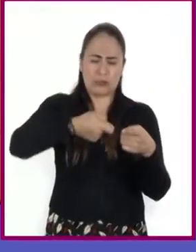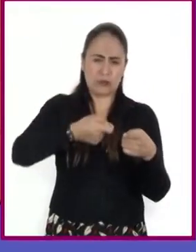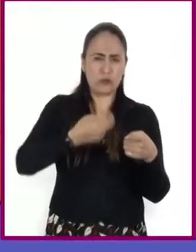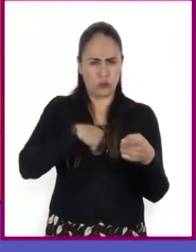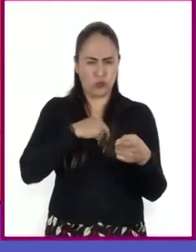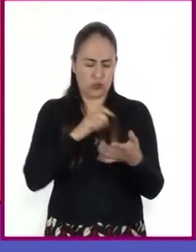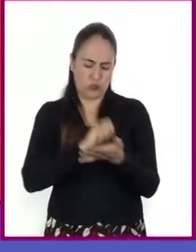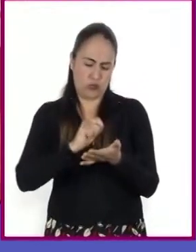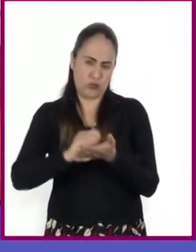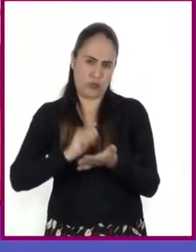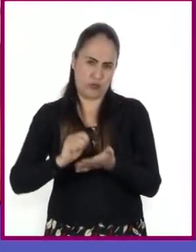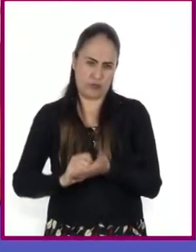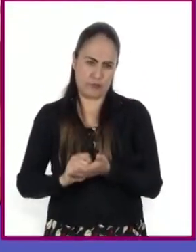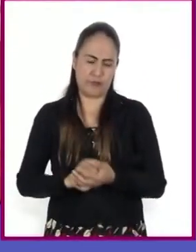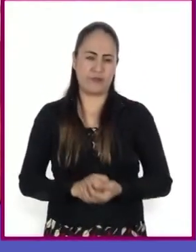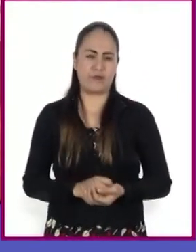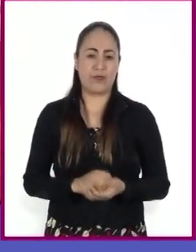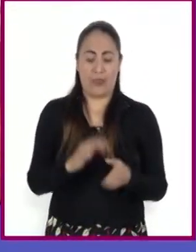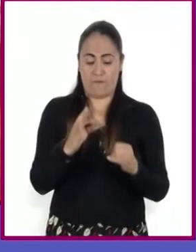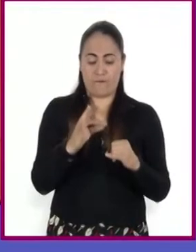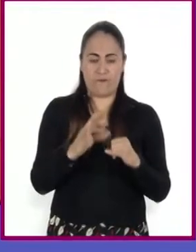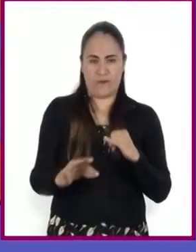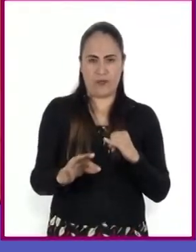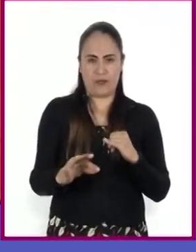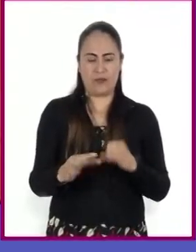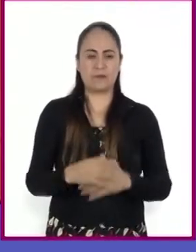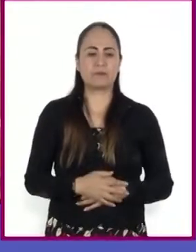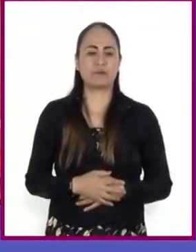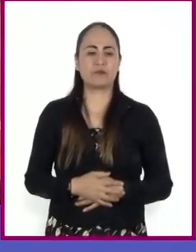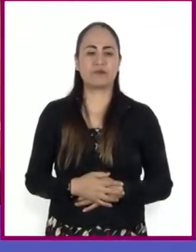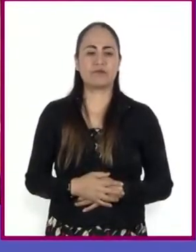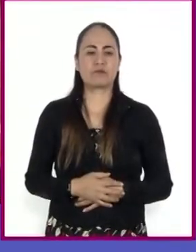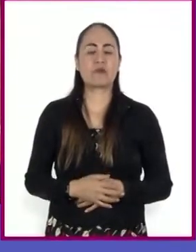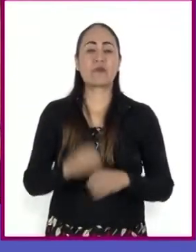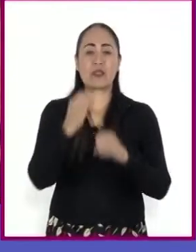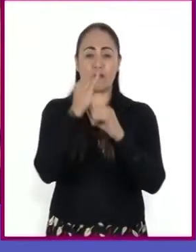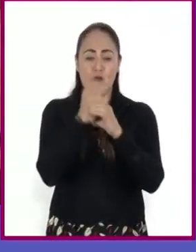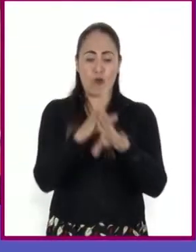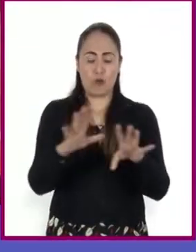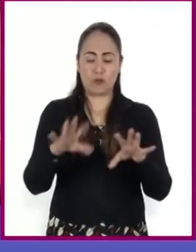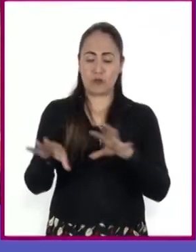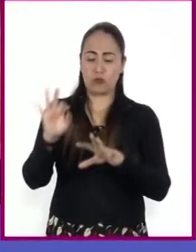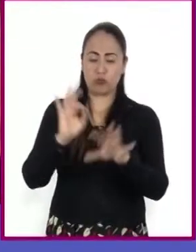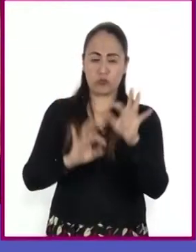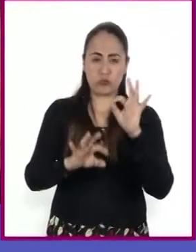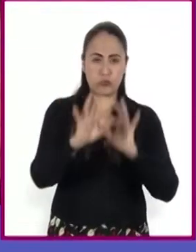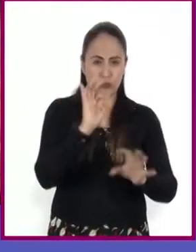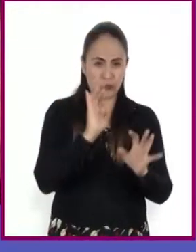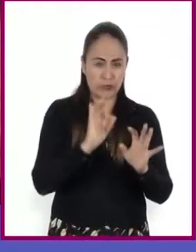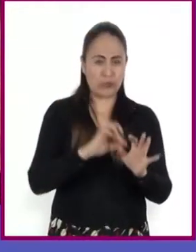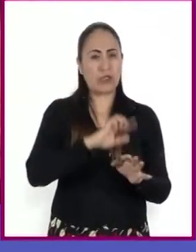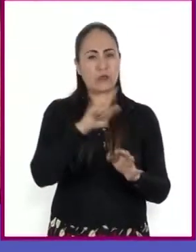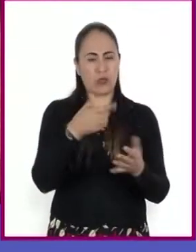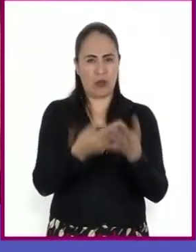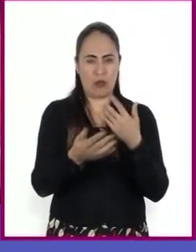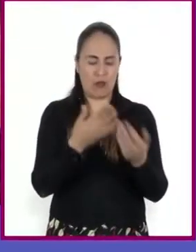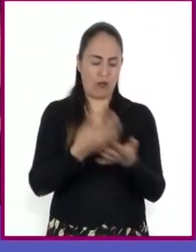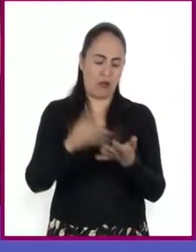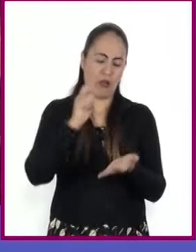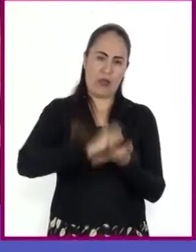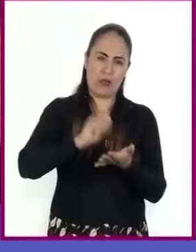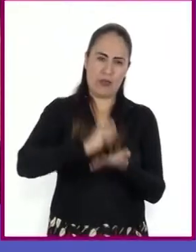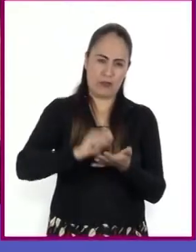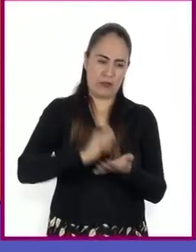último, a partir de la información seleccionada, desarrollamos por escrito las